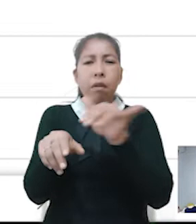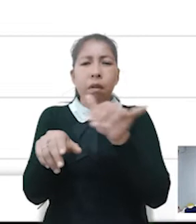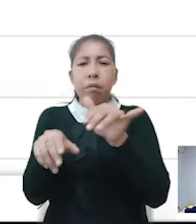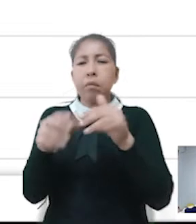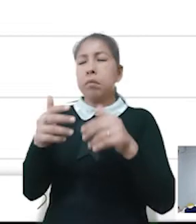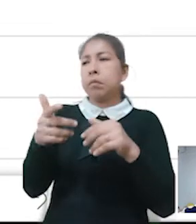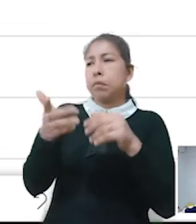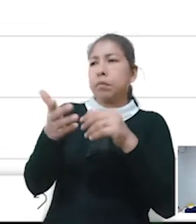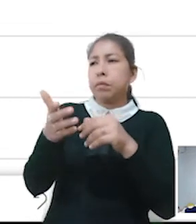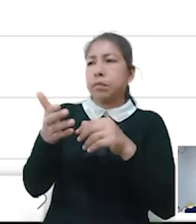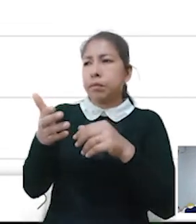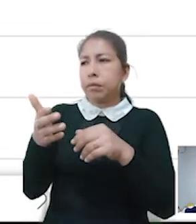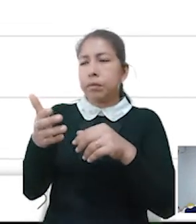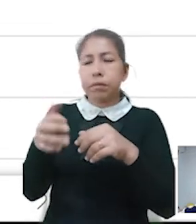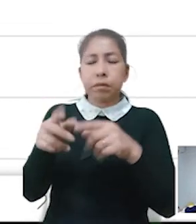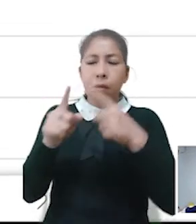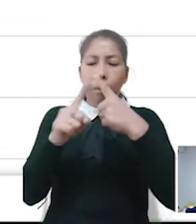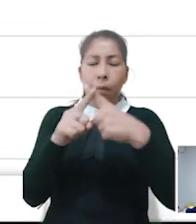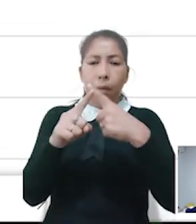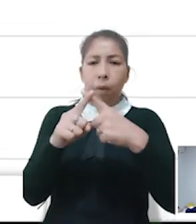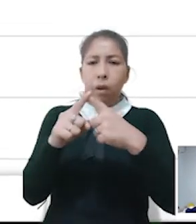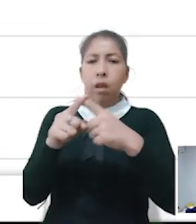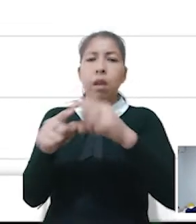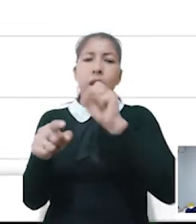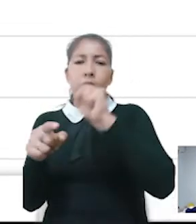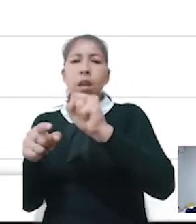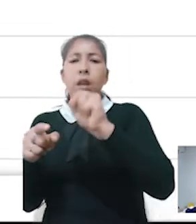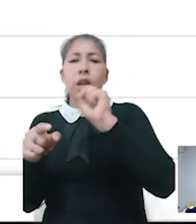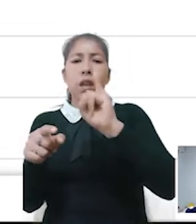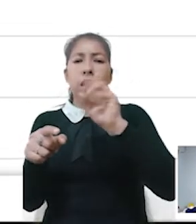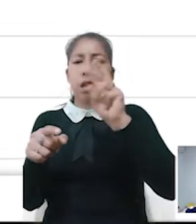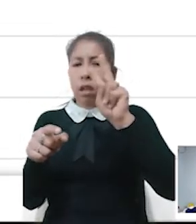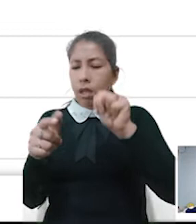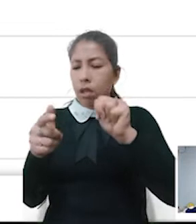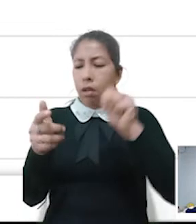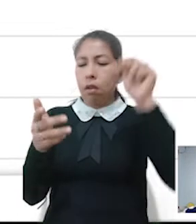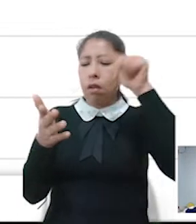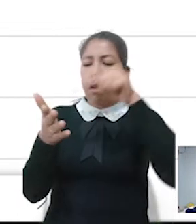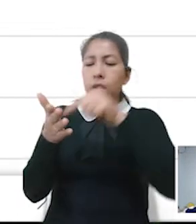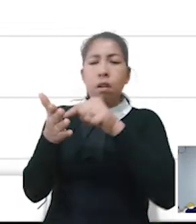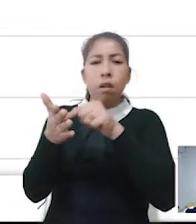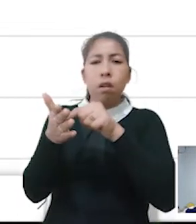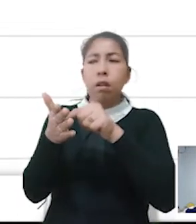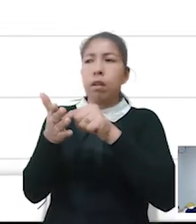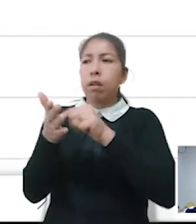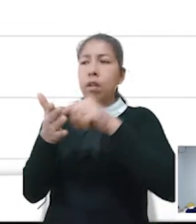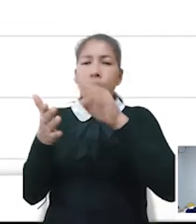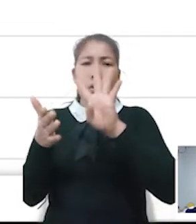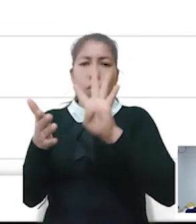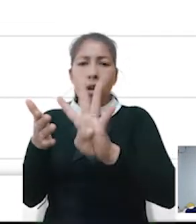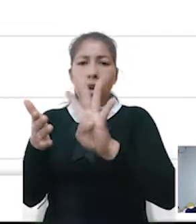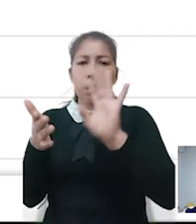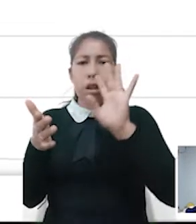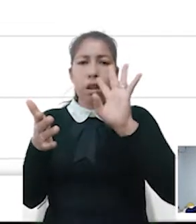3/5 multiplicado por el seno del ángulo agudo, 48 grados 12 minutos.